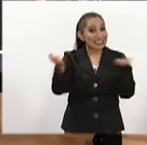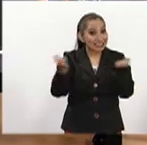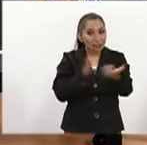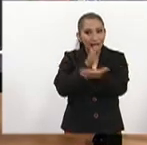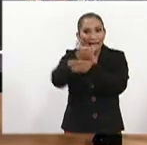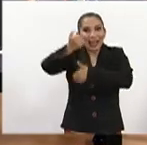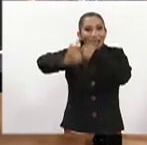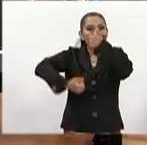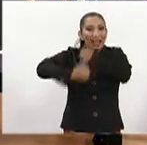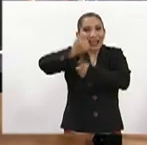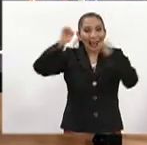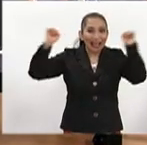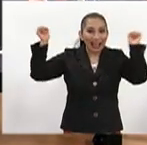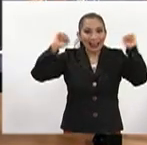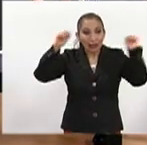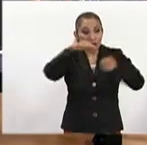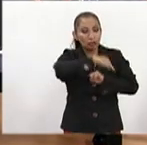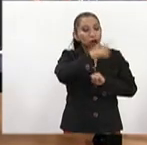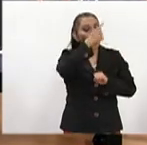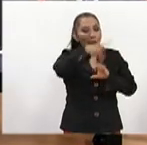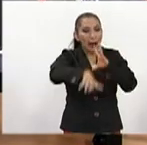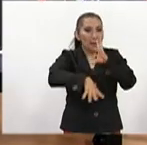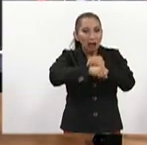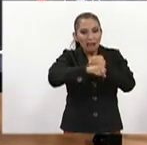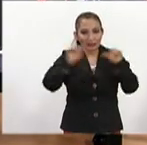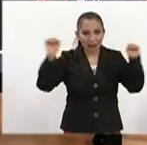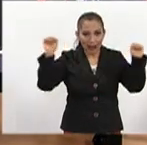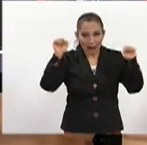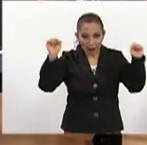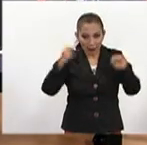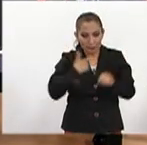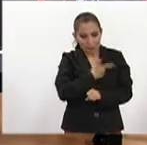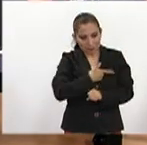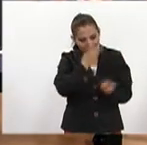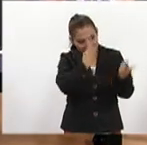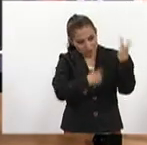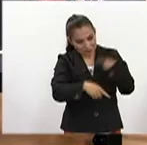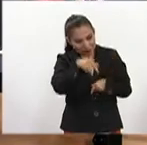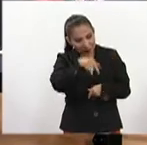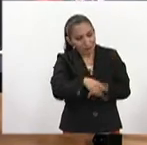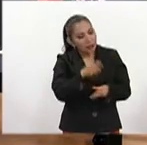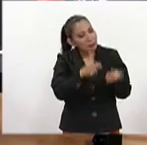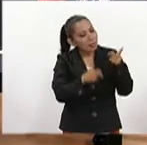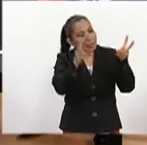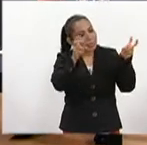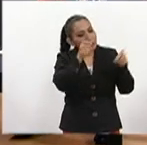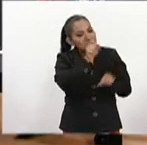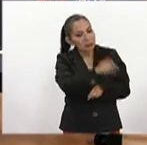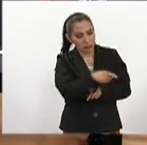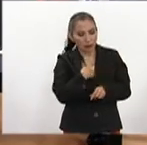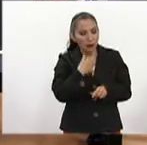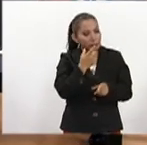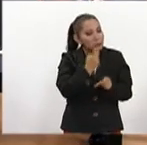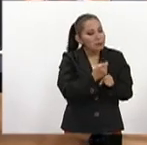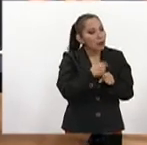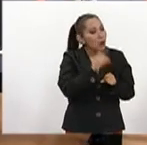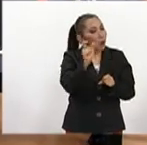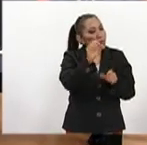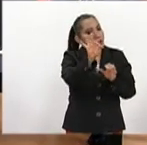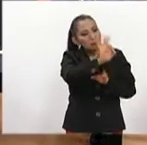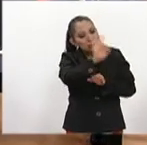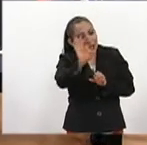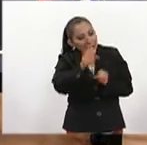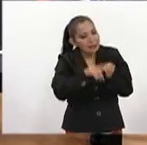participar en carreras, y ustedes están celebrando una más. Así es. Nos complace mucho que estés con nosotros para poder hablar al respecto. Primero, platícanos cuándo va a